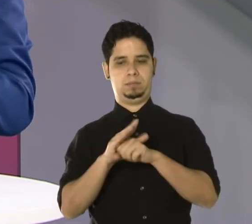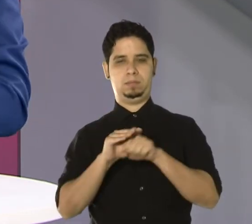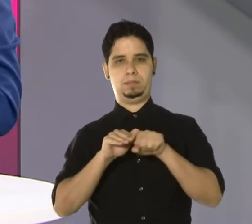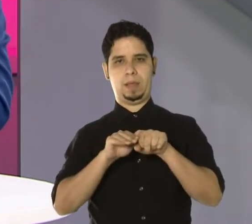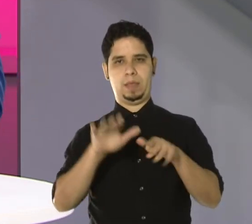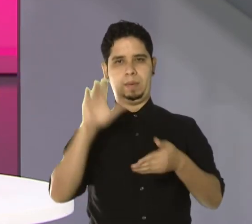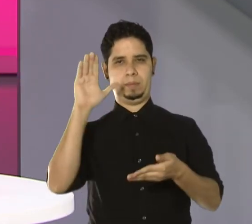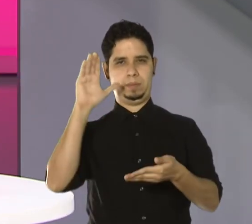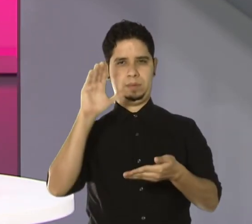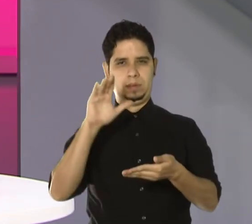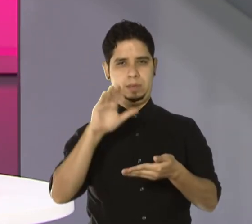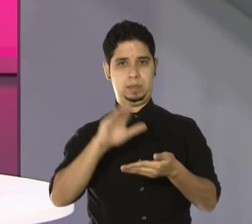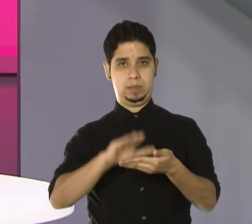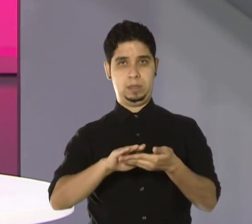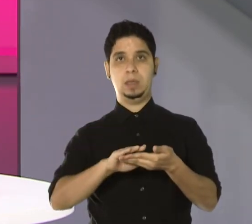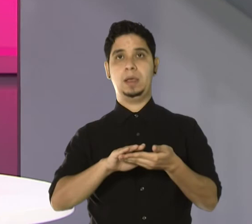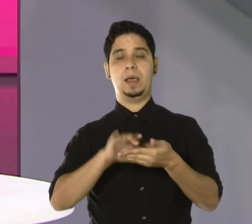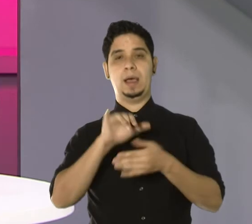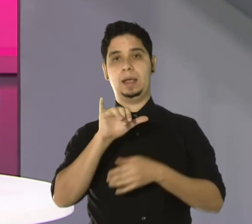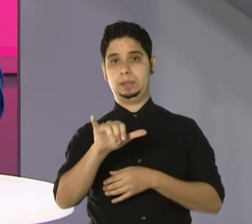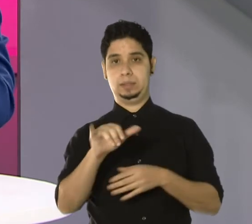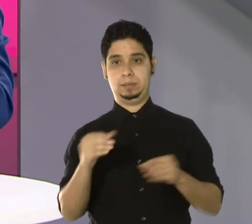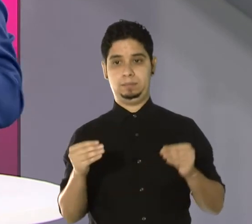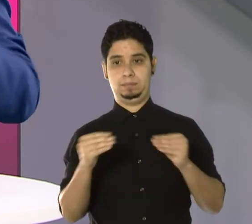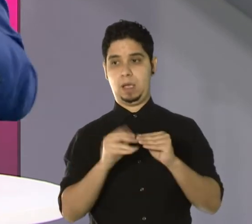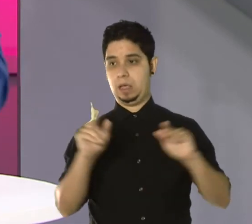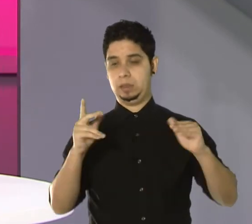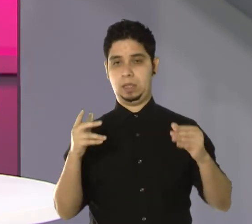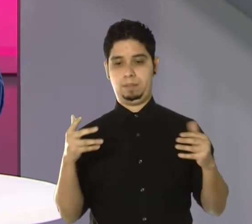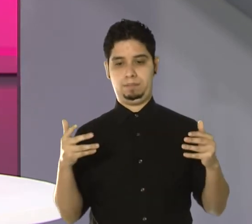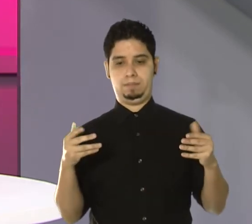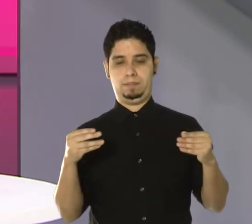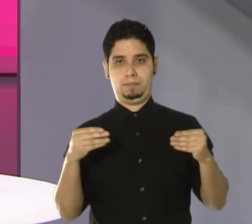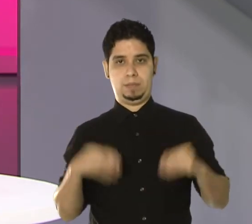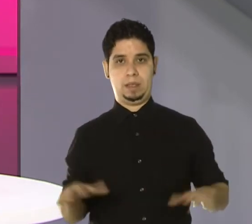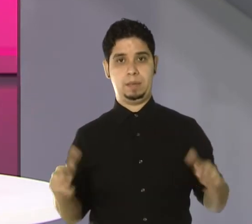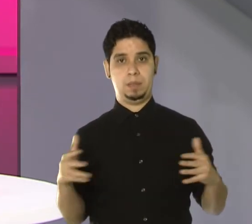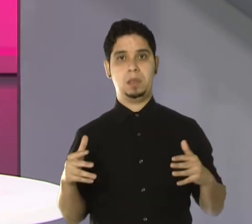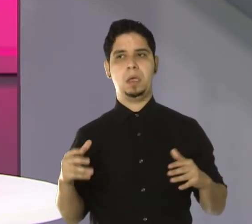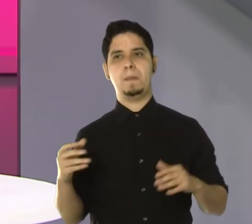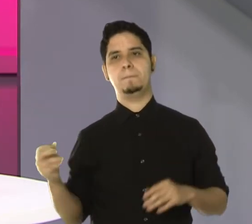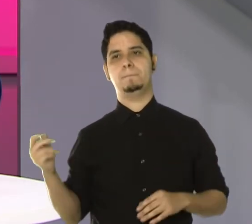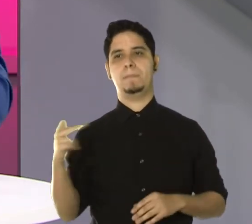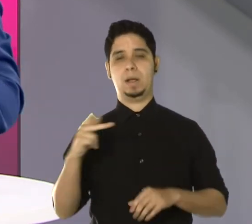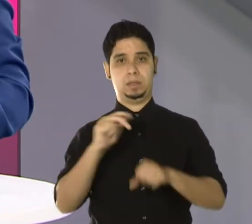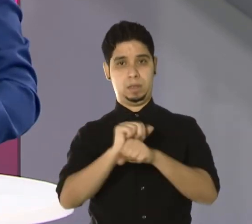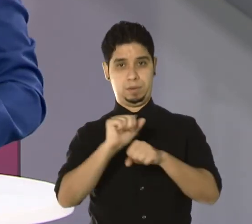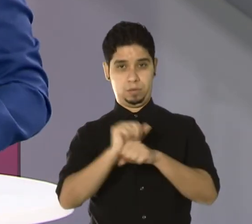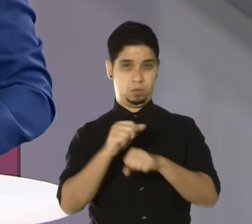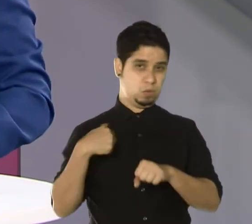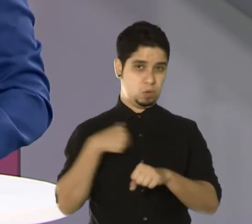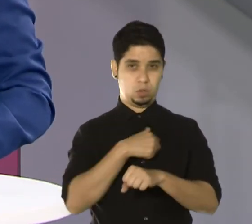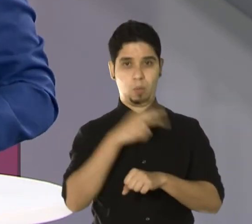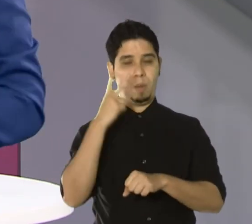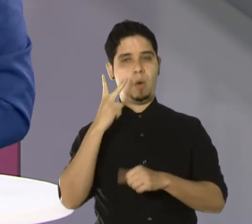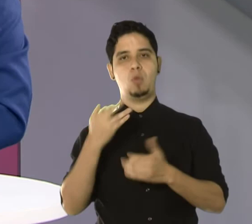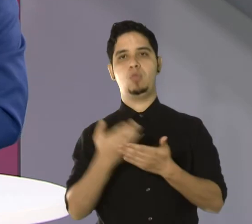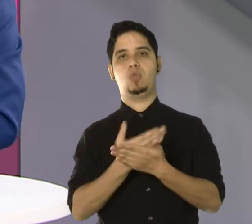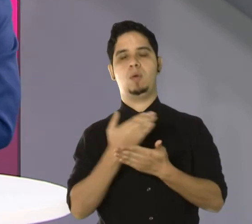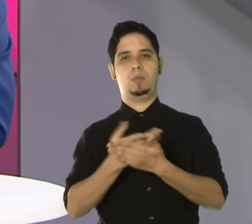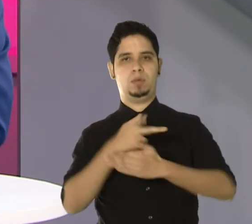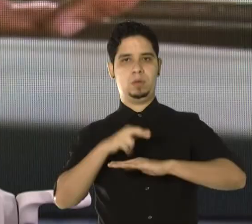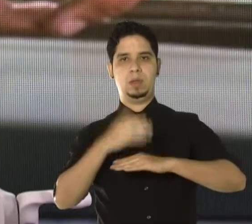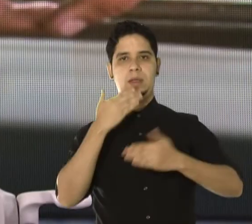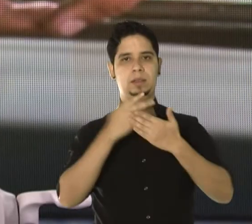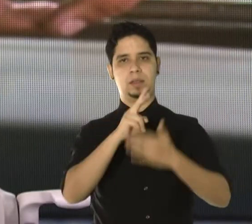disminuyendo. Ojalá siga siendo así. Quizás muchas personas pierden el temor y regresan a la fuerza laboral y comenzamos a ver a un nuevo Puerto Rico. Gracias a